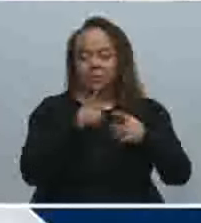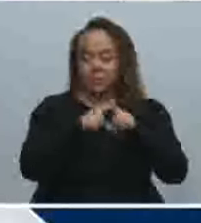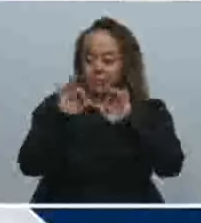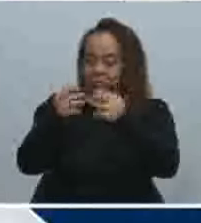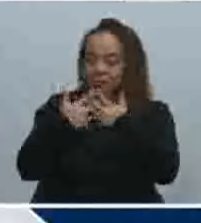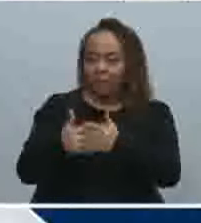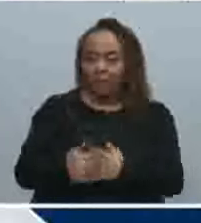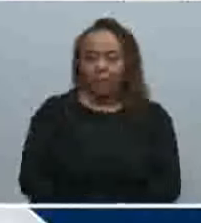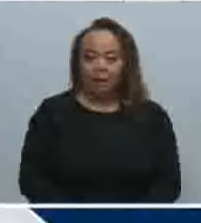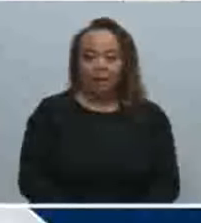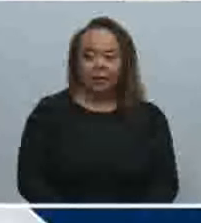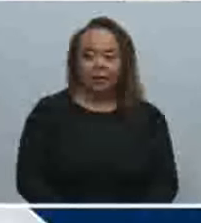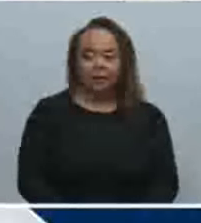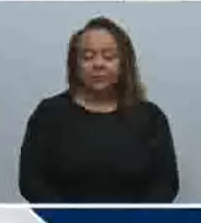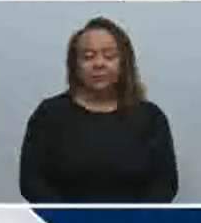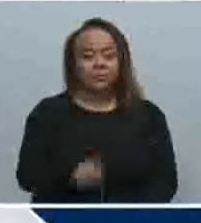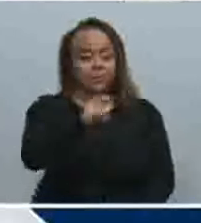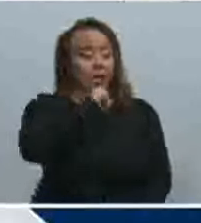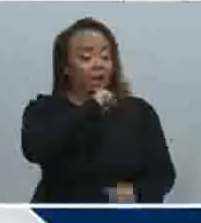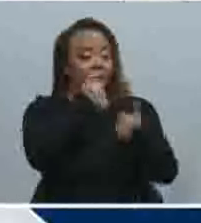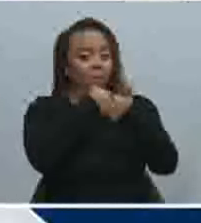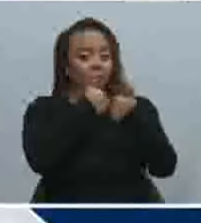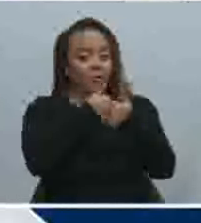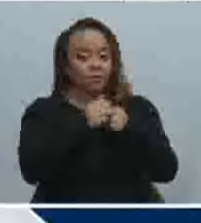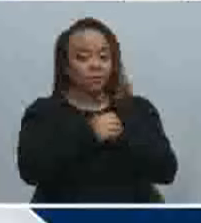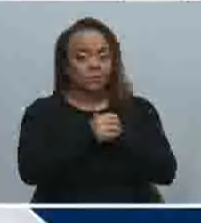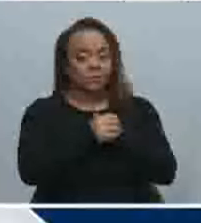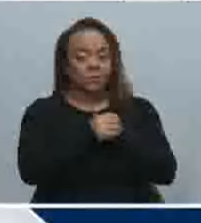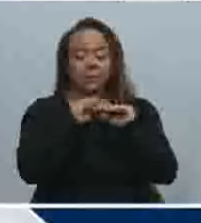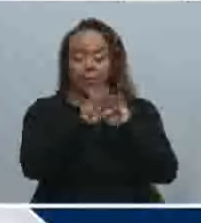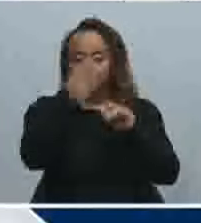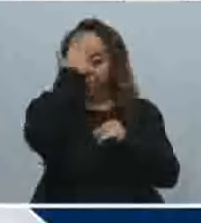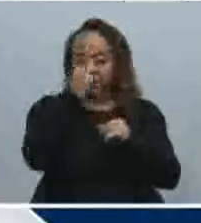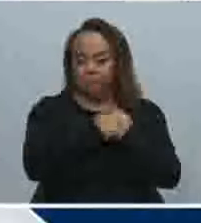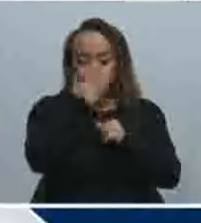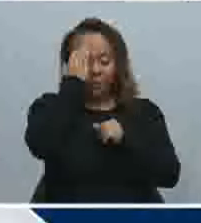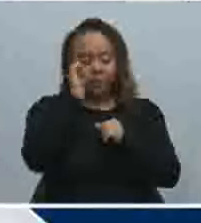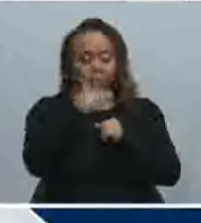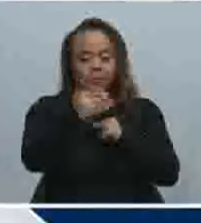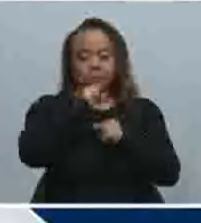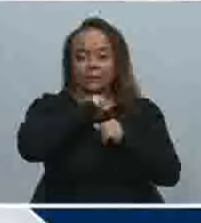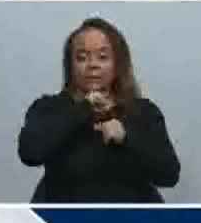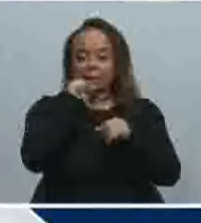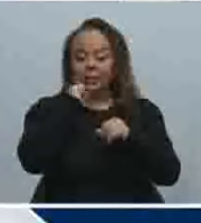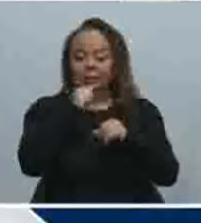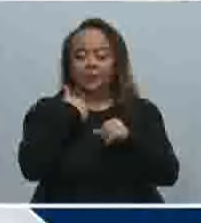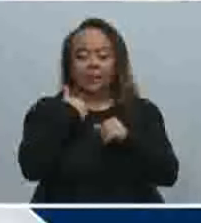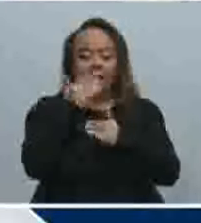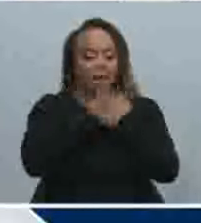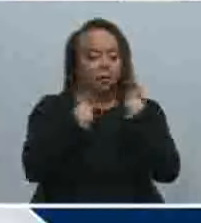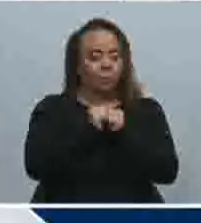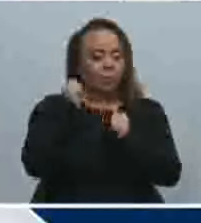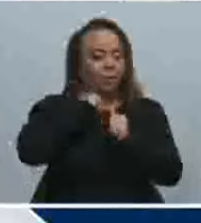defienden o sea y ganaban partidos sea por qué Porque cuando atacaban tenían algo con que